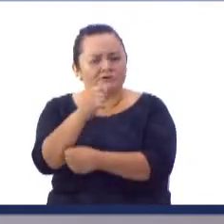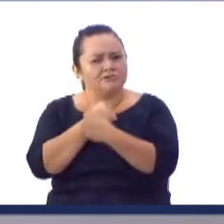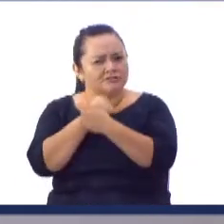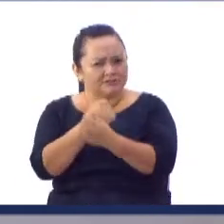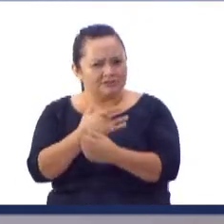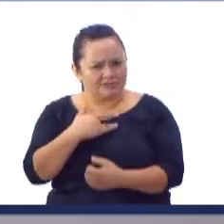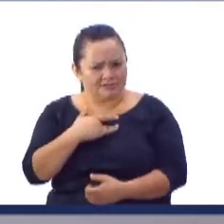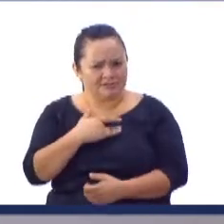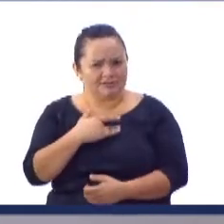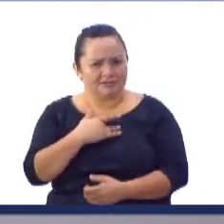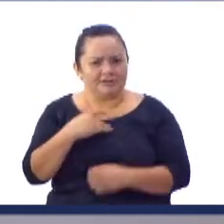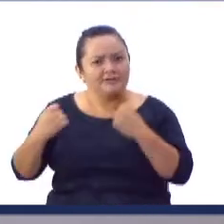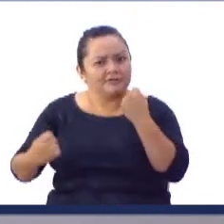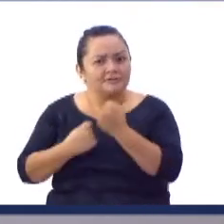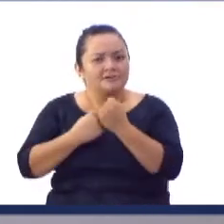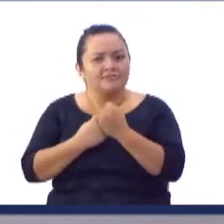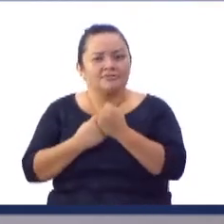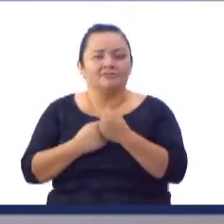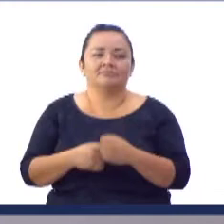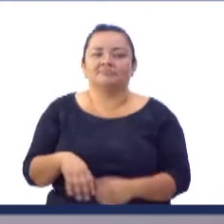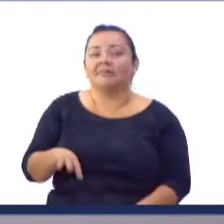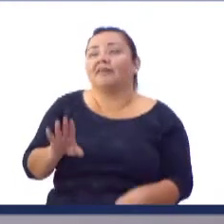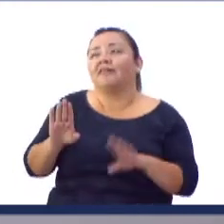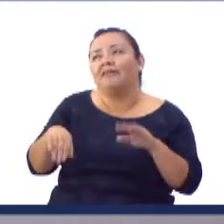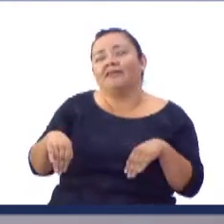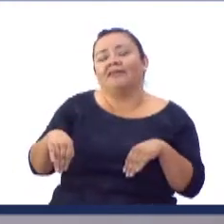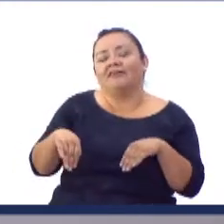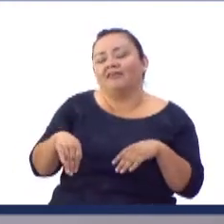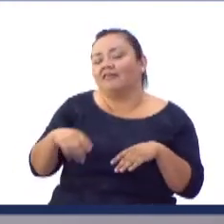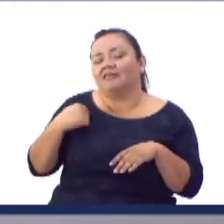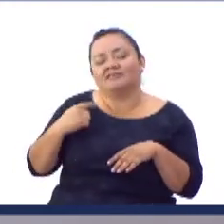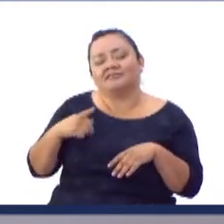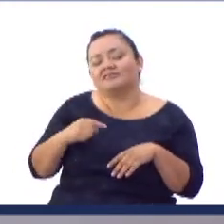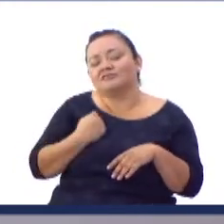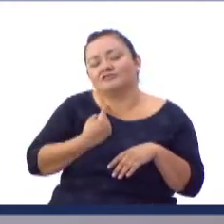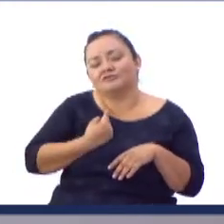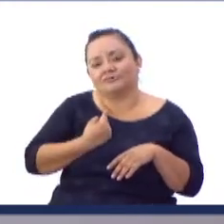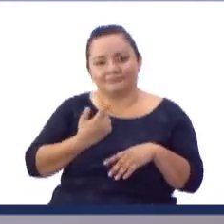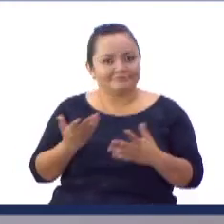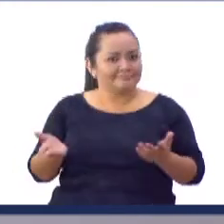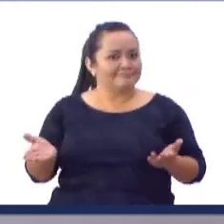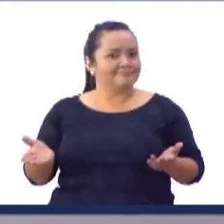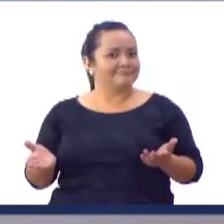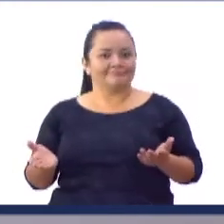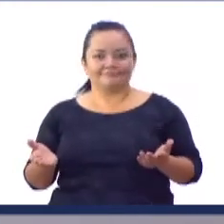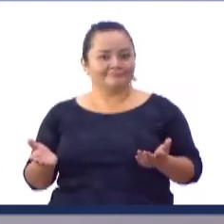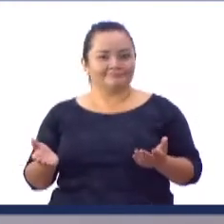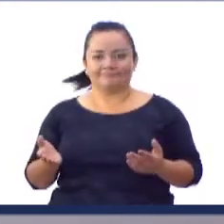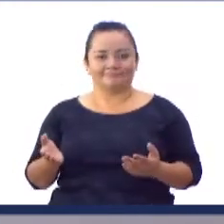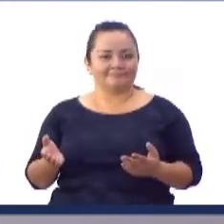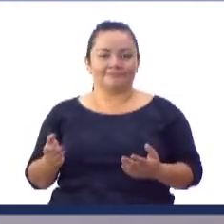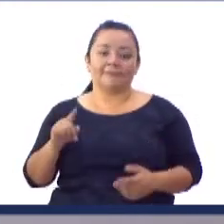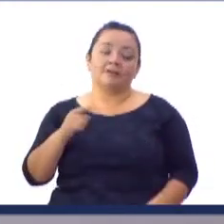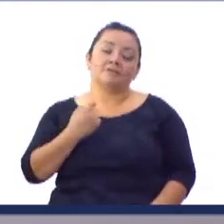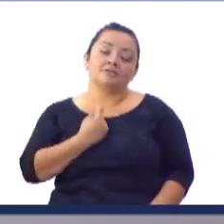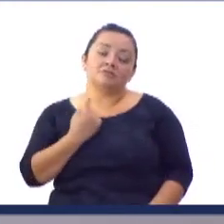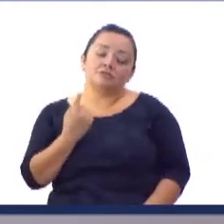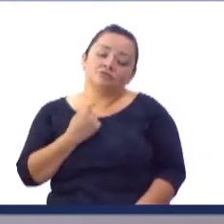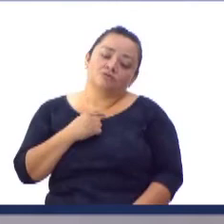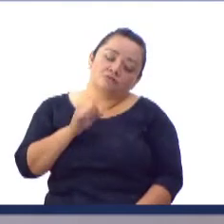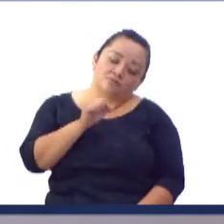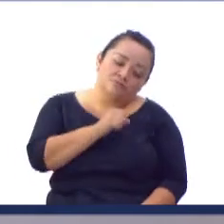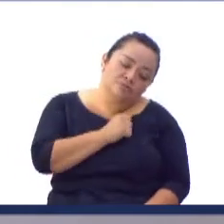querido d se siente respaldado además del que dije que en esta soledad y usted cansó la